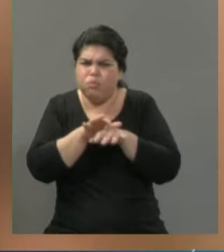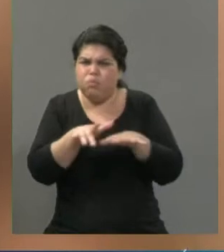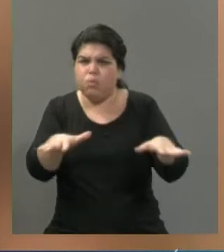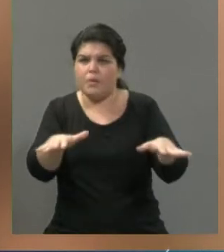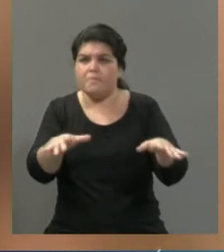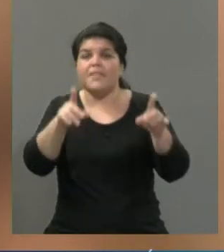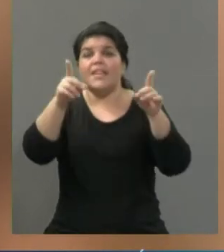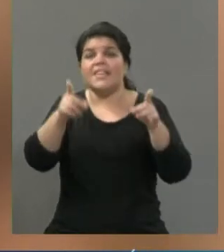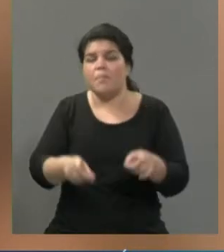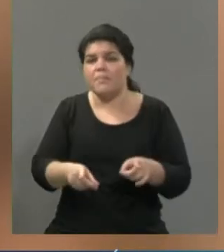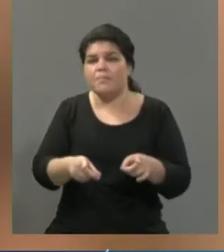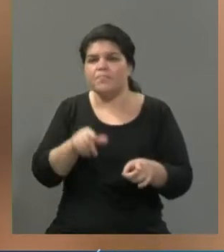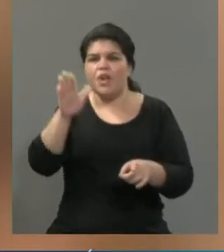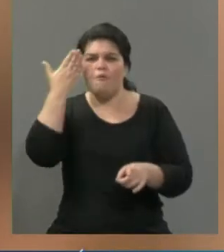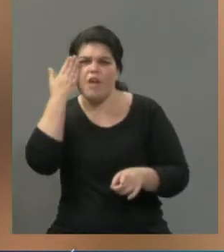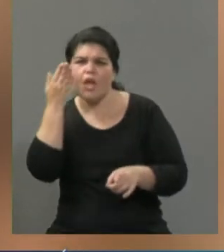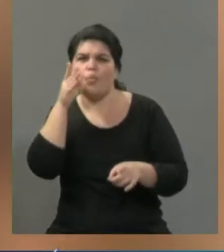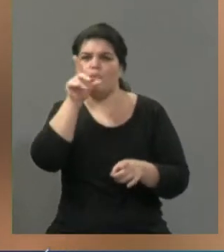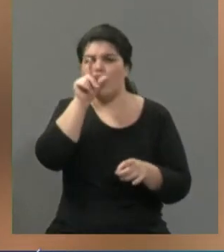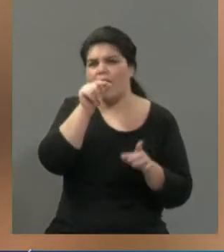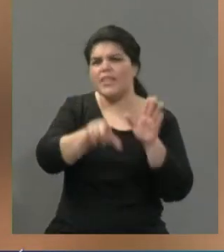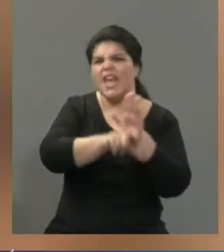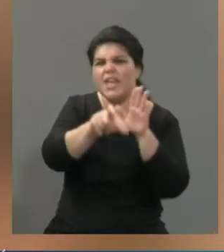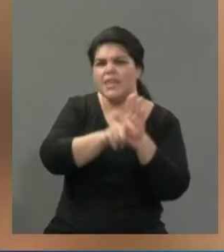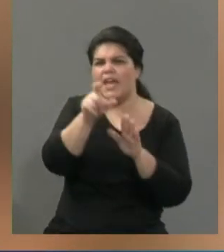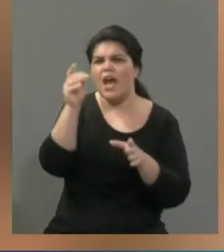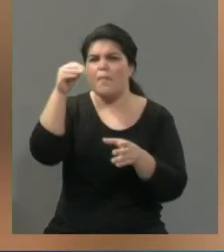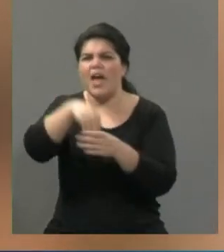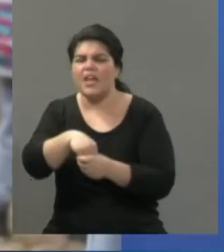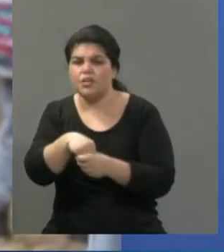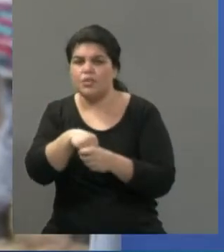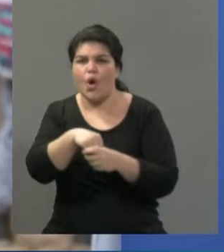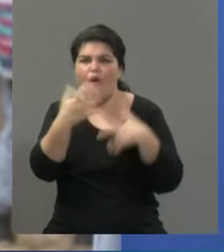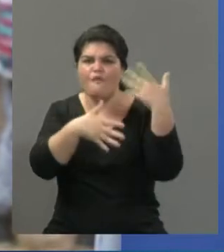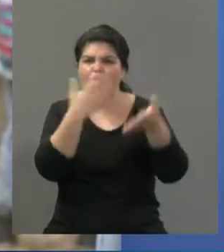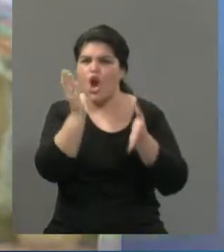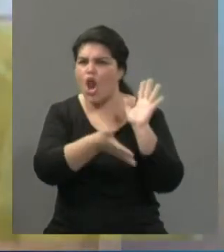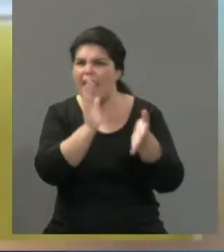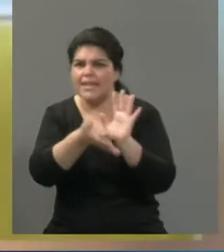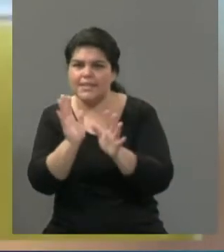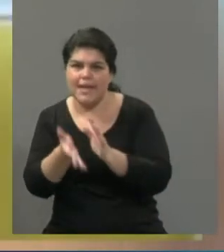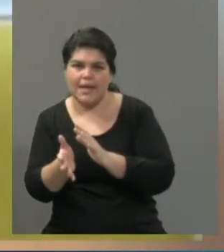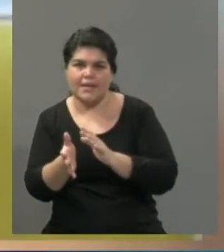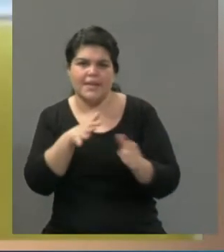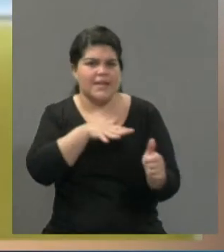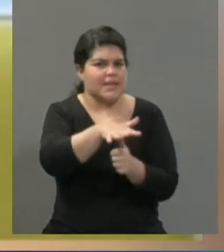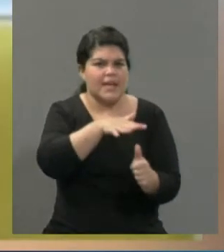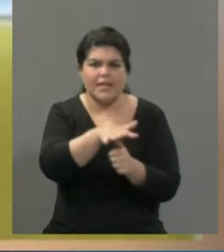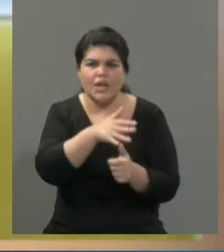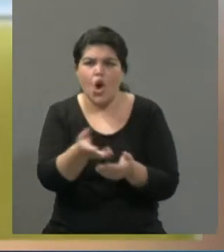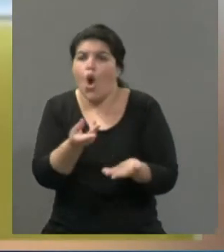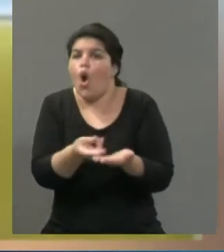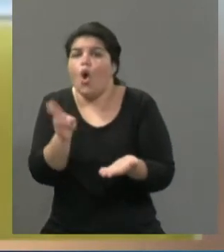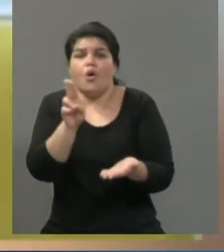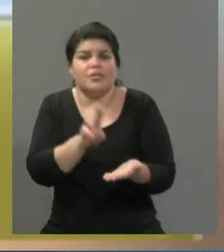sociales en la violencia de género? Por esto me parece oportuno volver a hablar de la violencia digital de